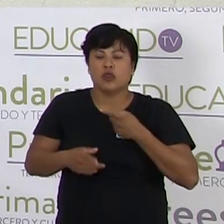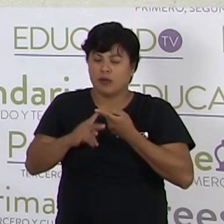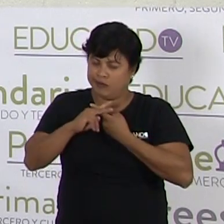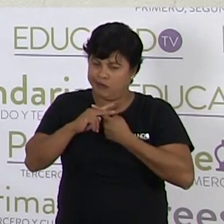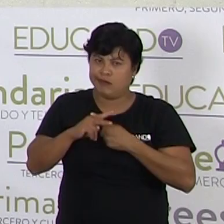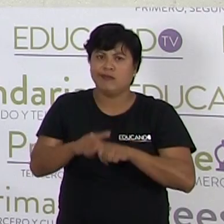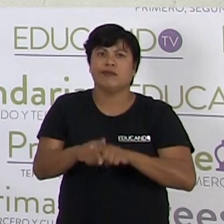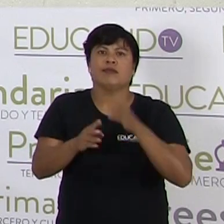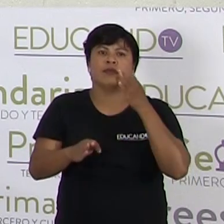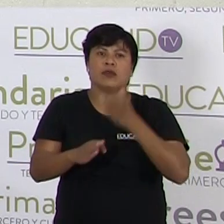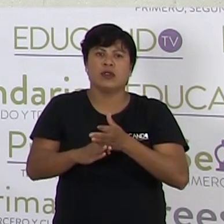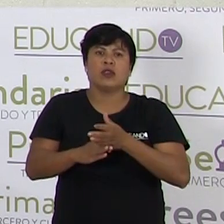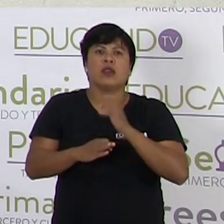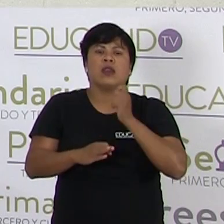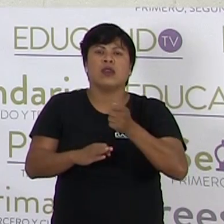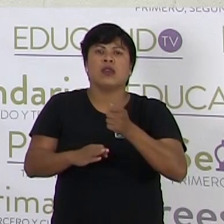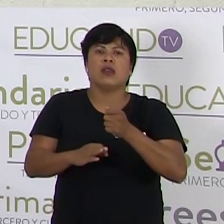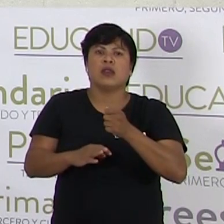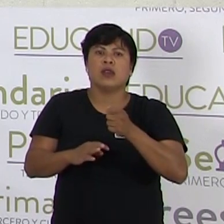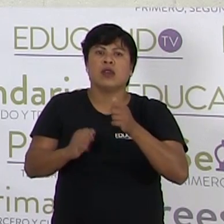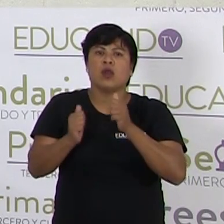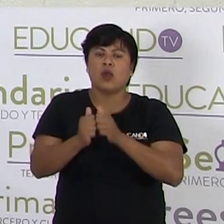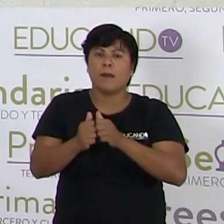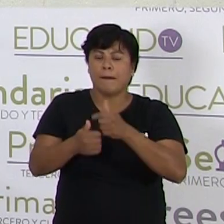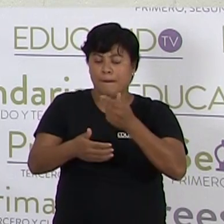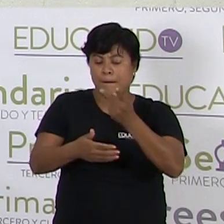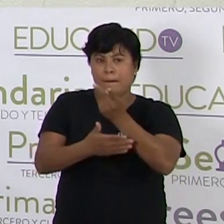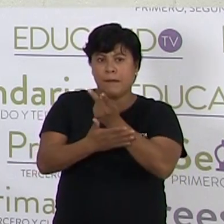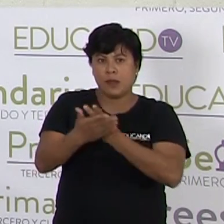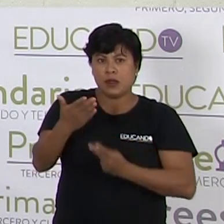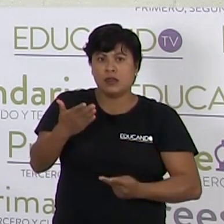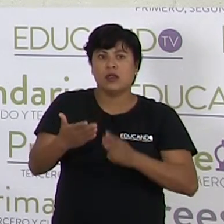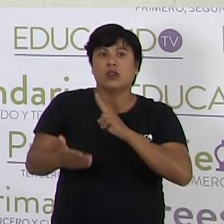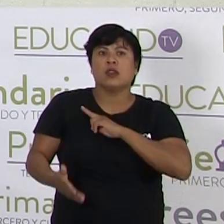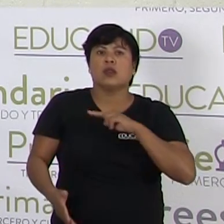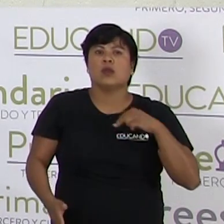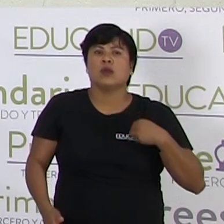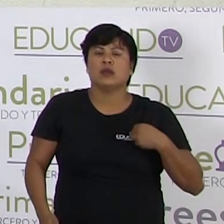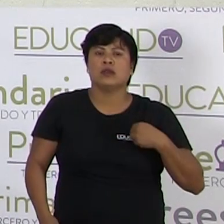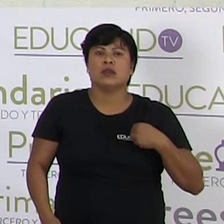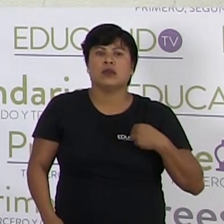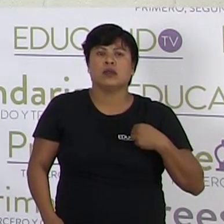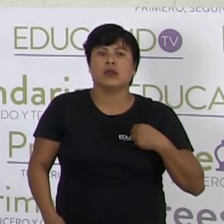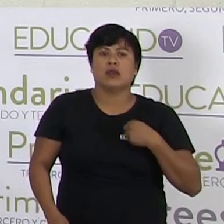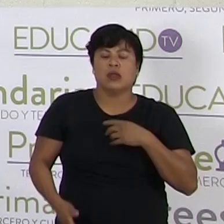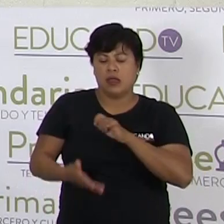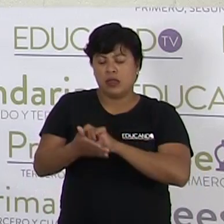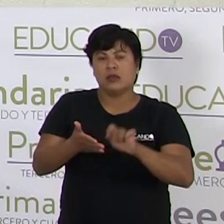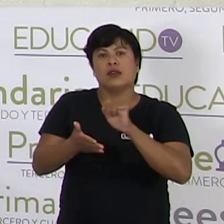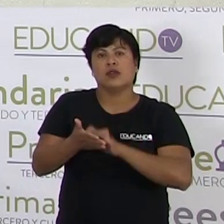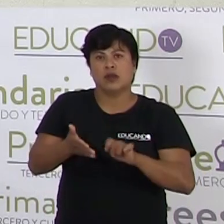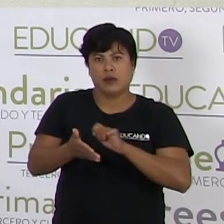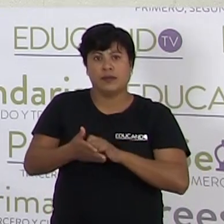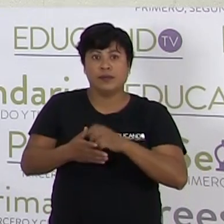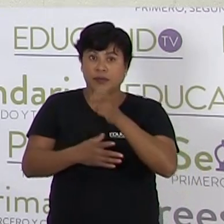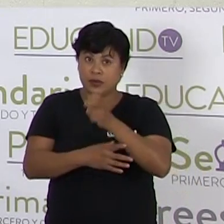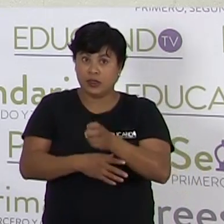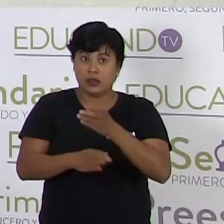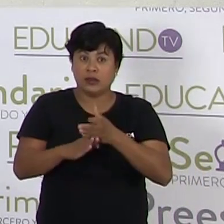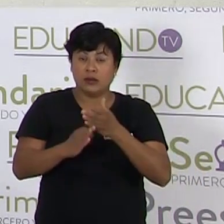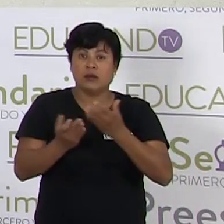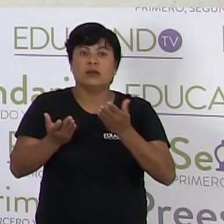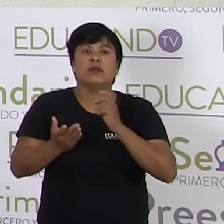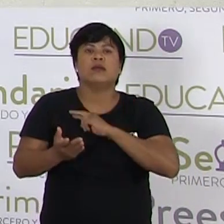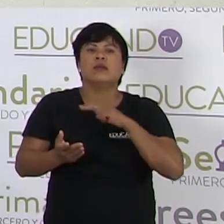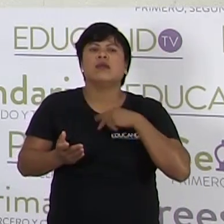comenzar con la planeación de nuestra escritura. En este caso, ¿qué es lo que